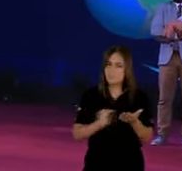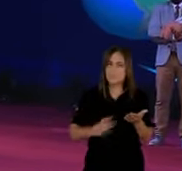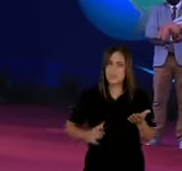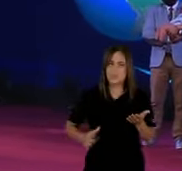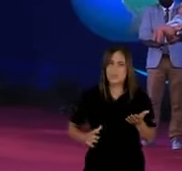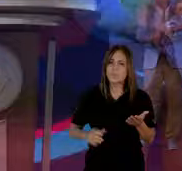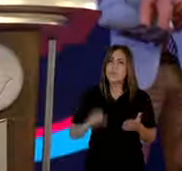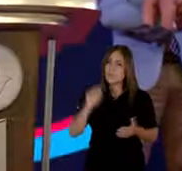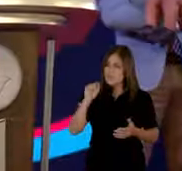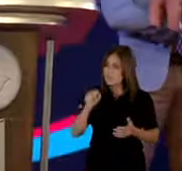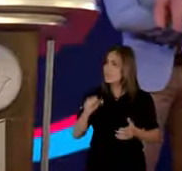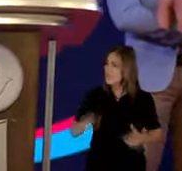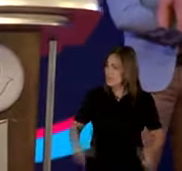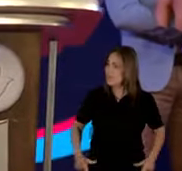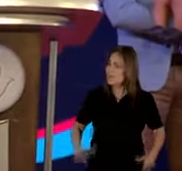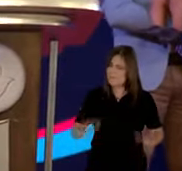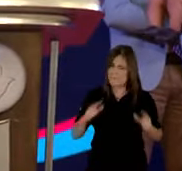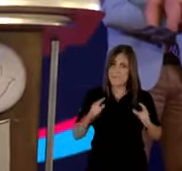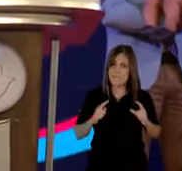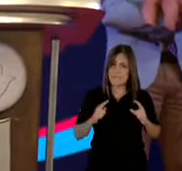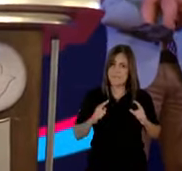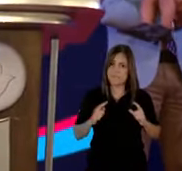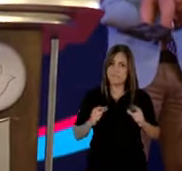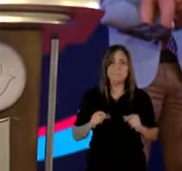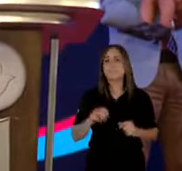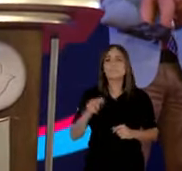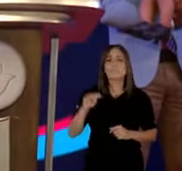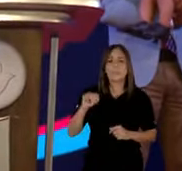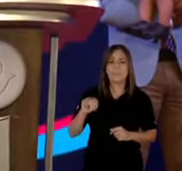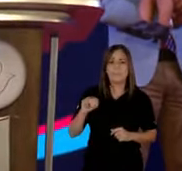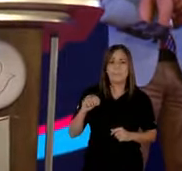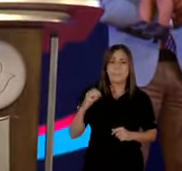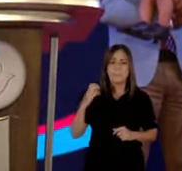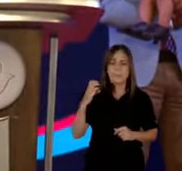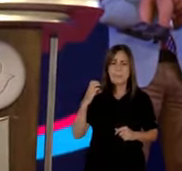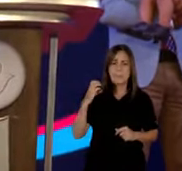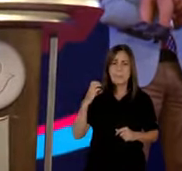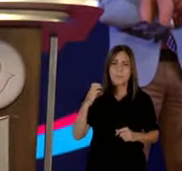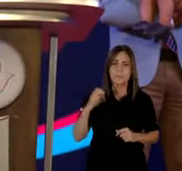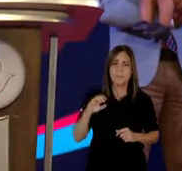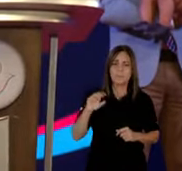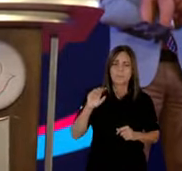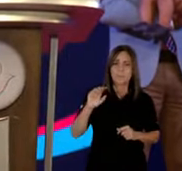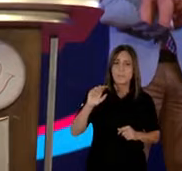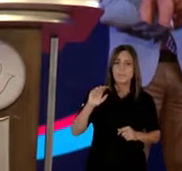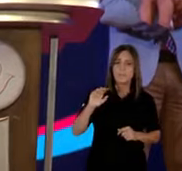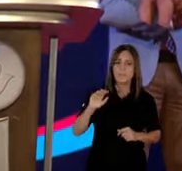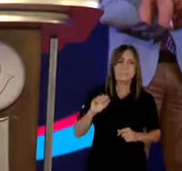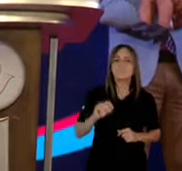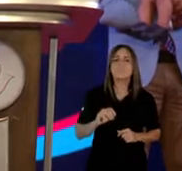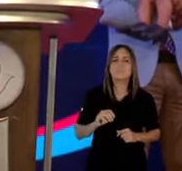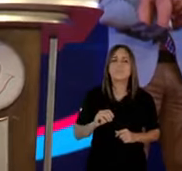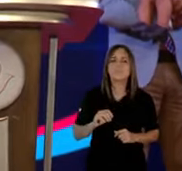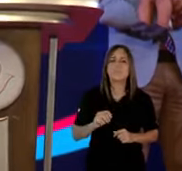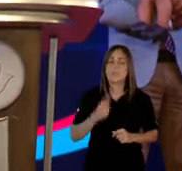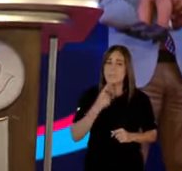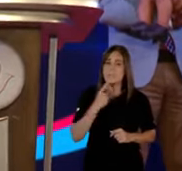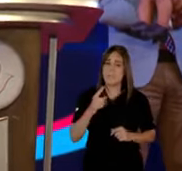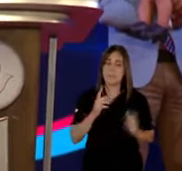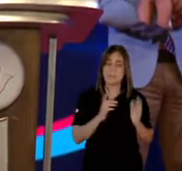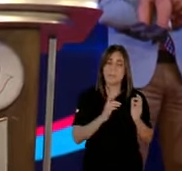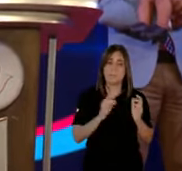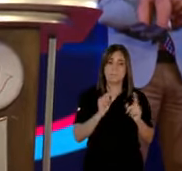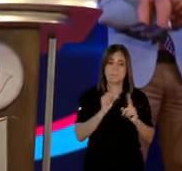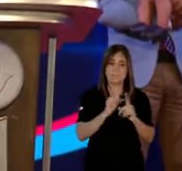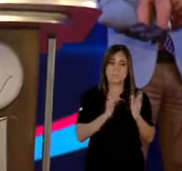del Señor nos enseña en Marcos 10:13. Dice, y le presentaban niños para que los tocase. Y los discípulos reprendían